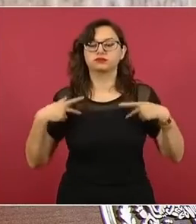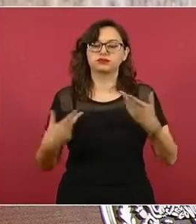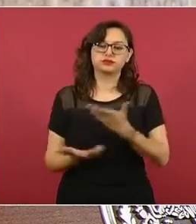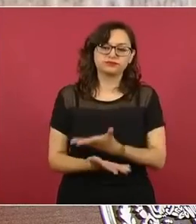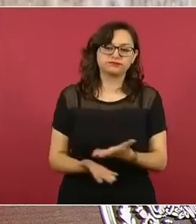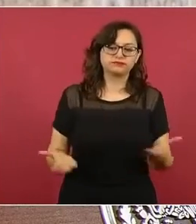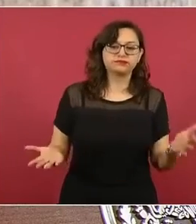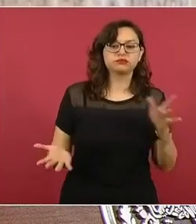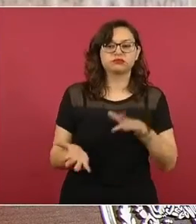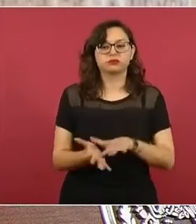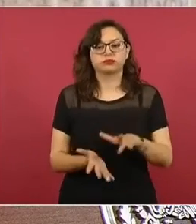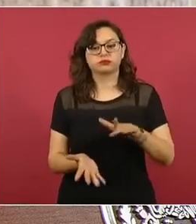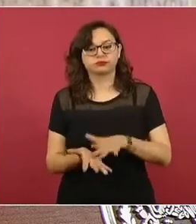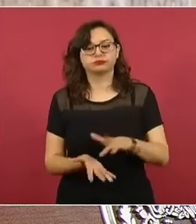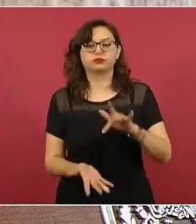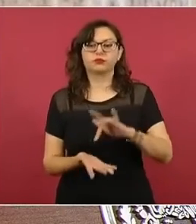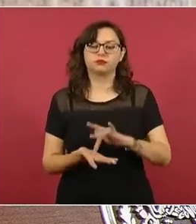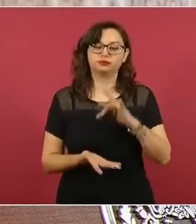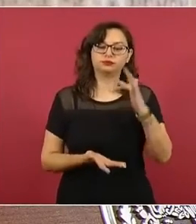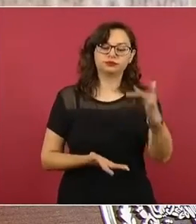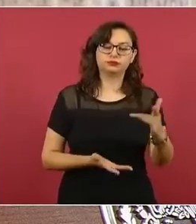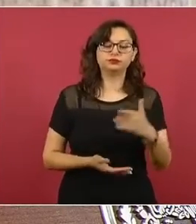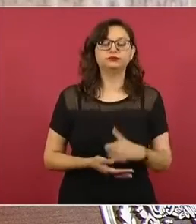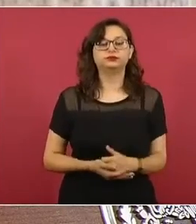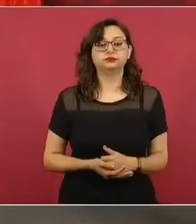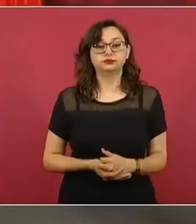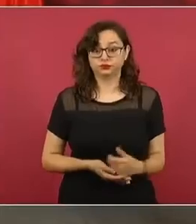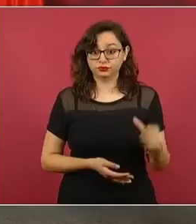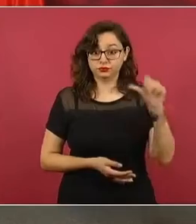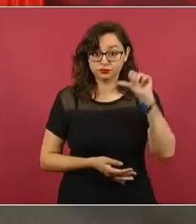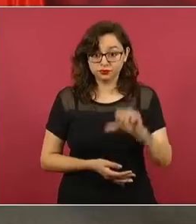Y ahora es lo mismo,